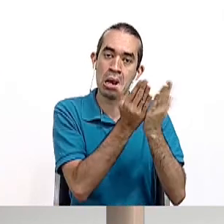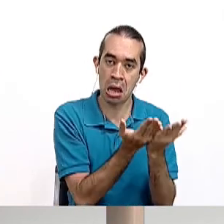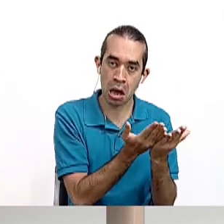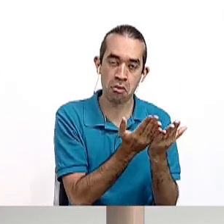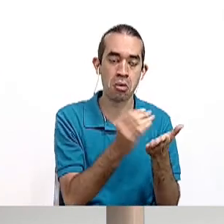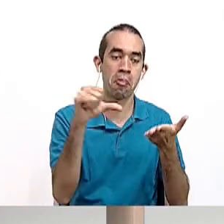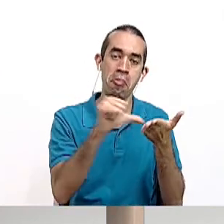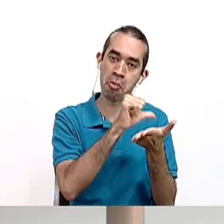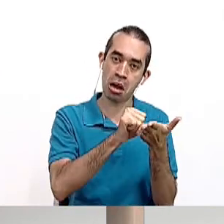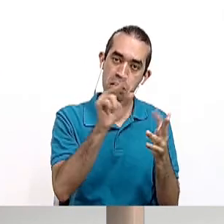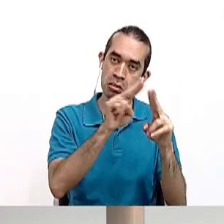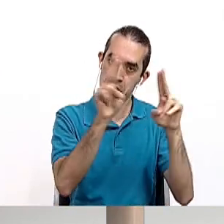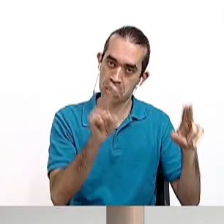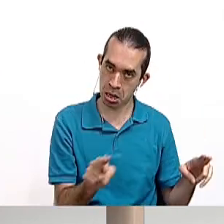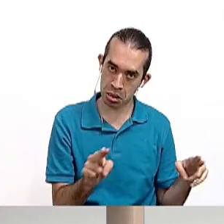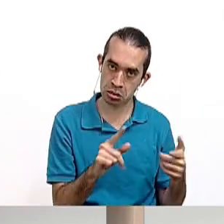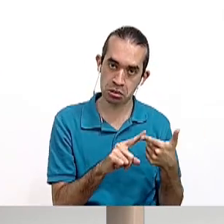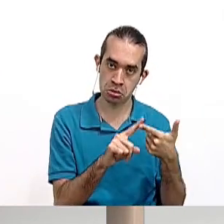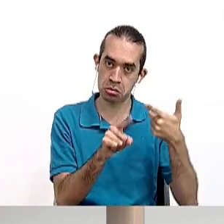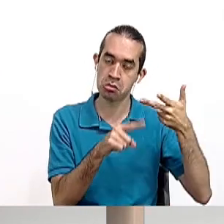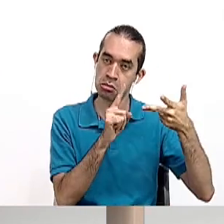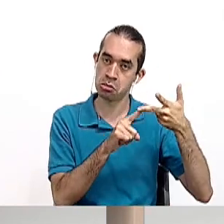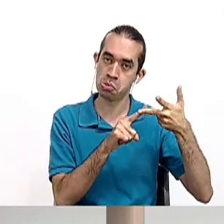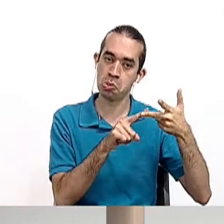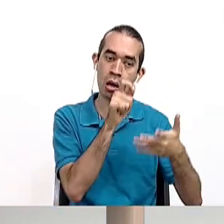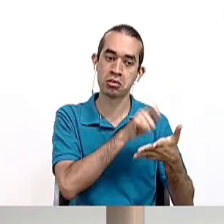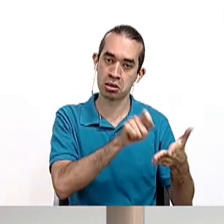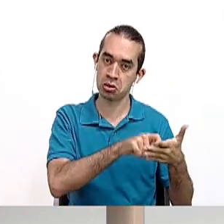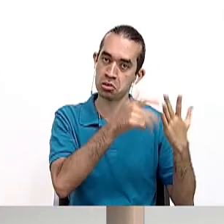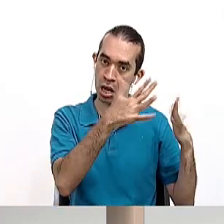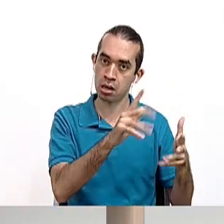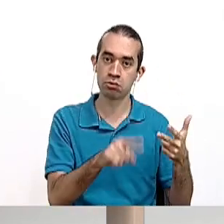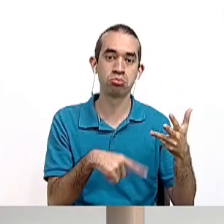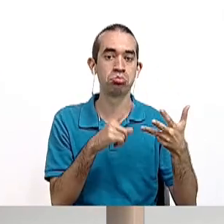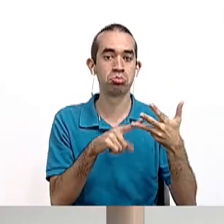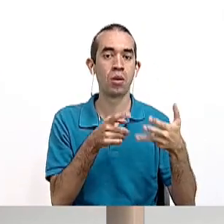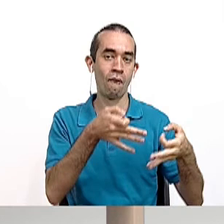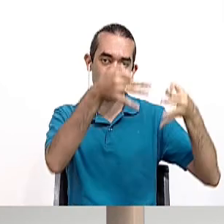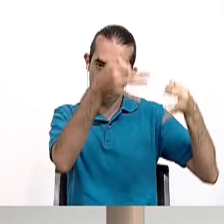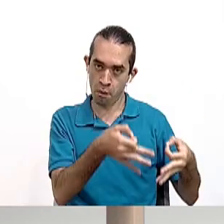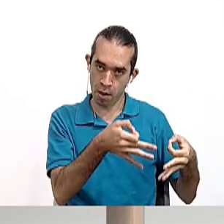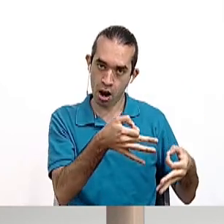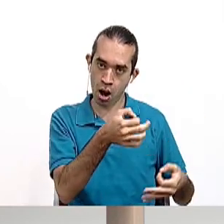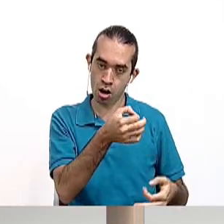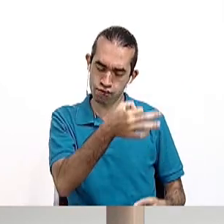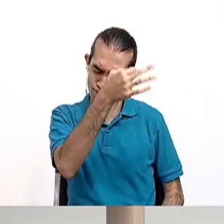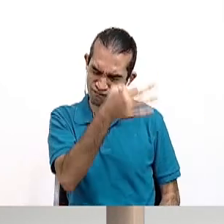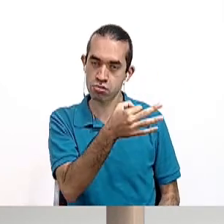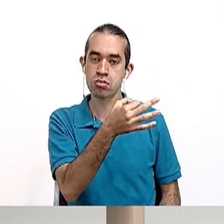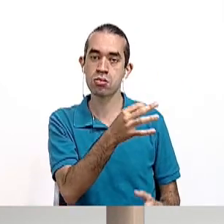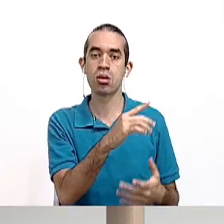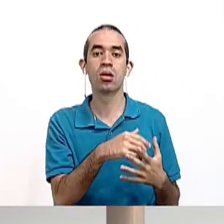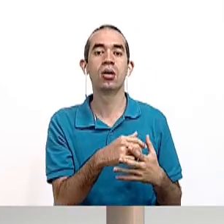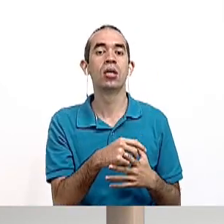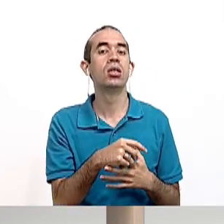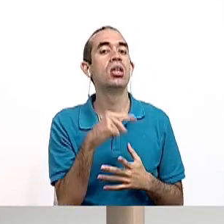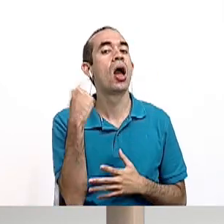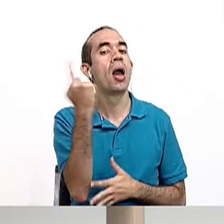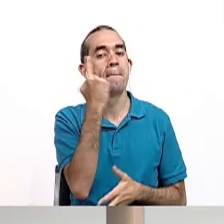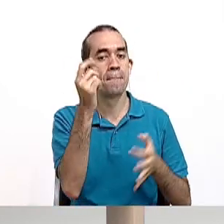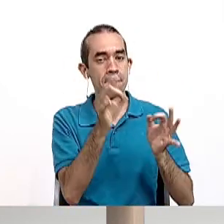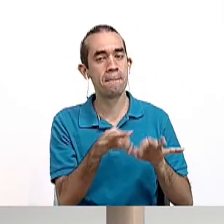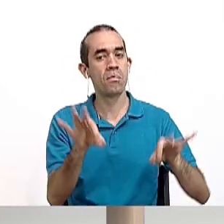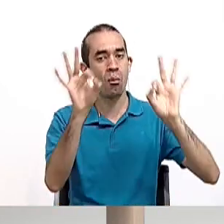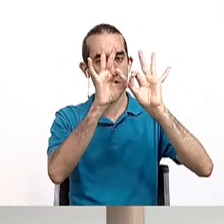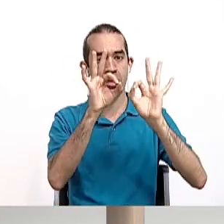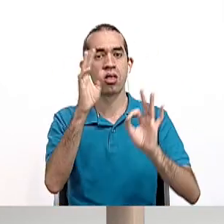en internet, un texto escrito, una fuente formal o oficial, y siempre es importante hacer la referencia,